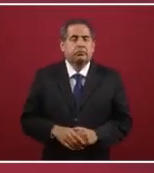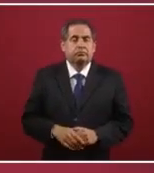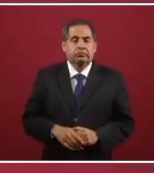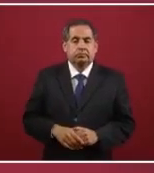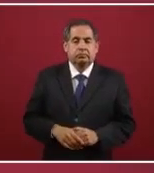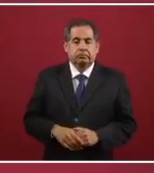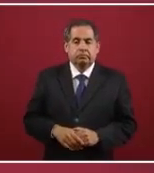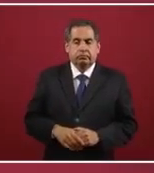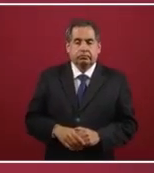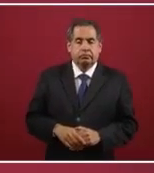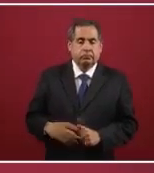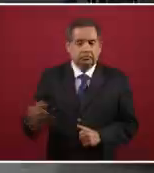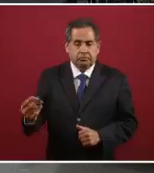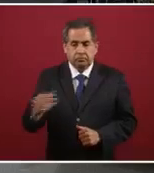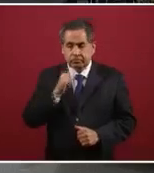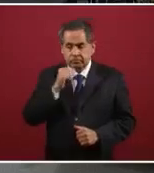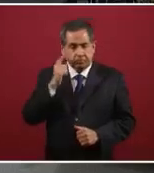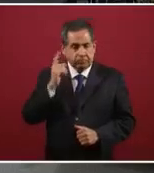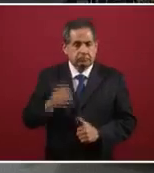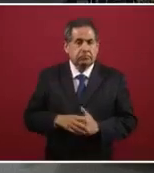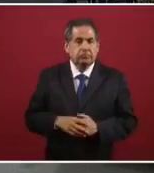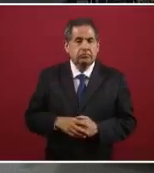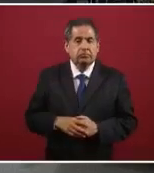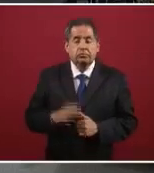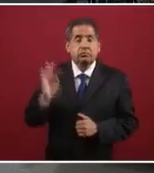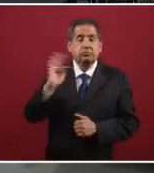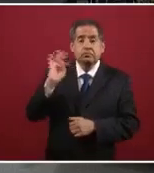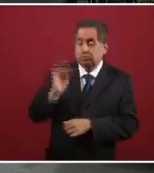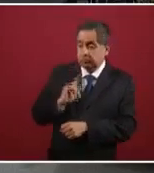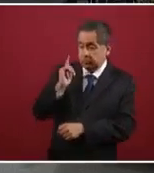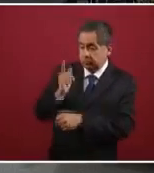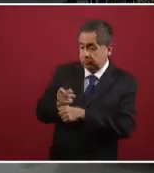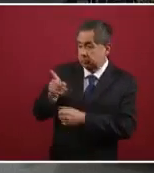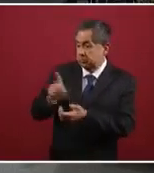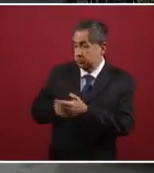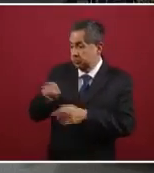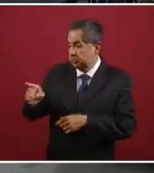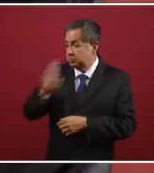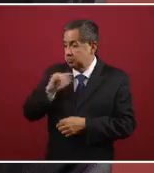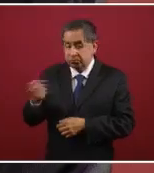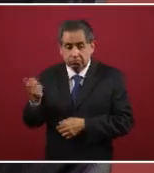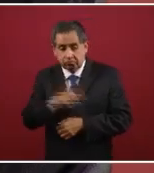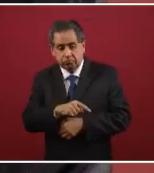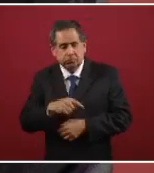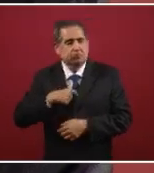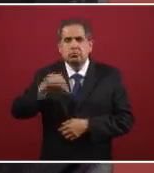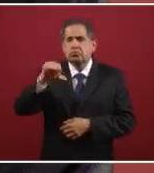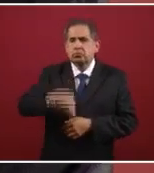Delante del gabinete. Inmediatamente se actúa.